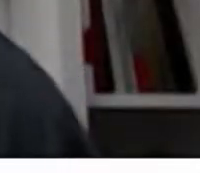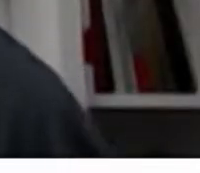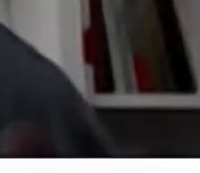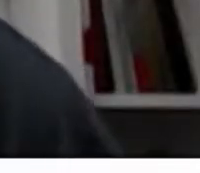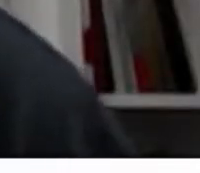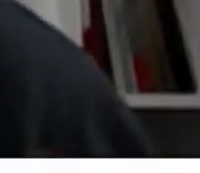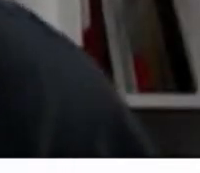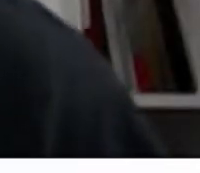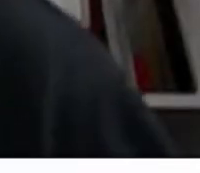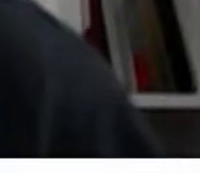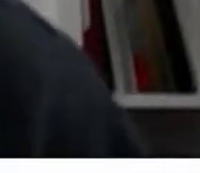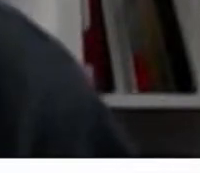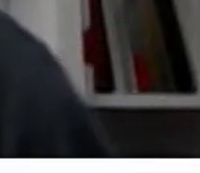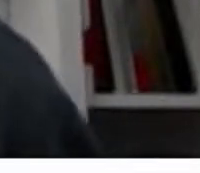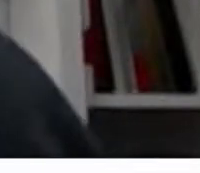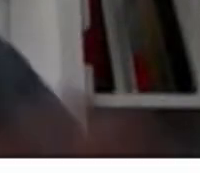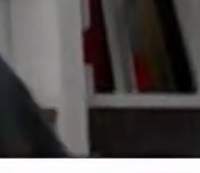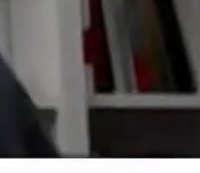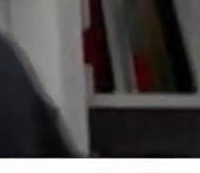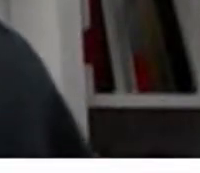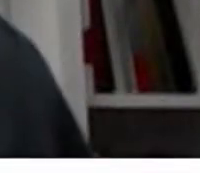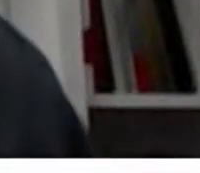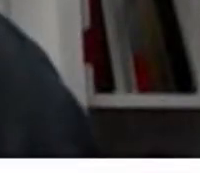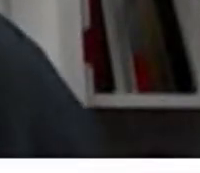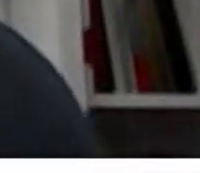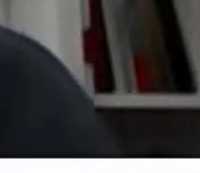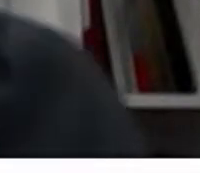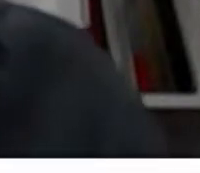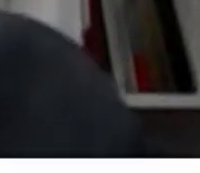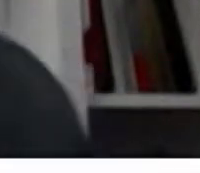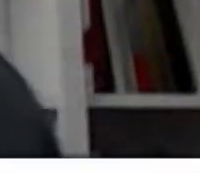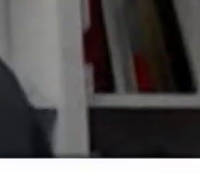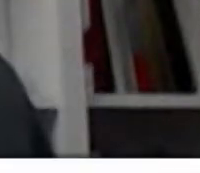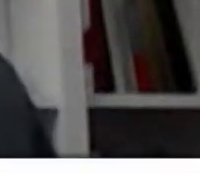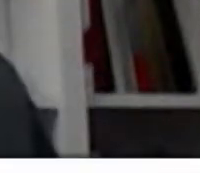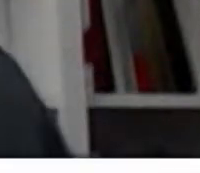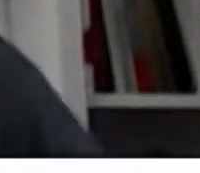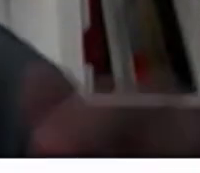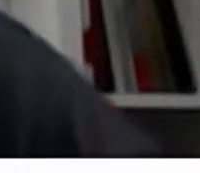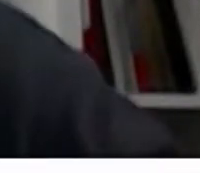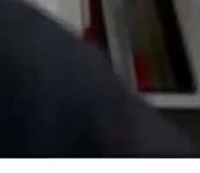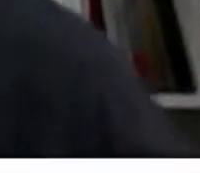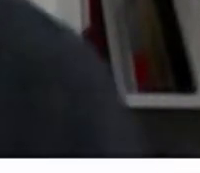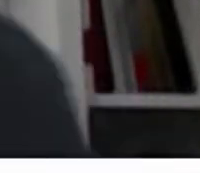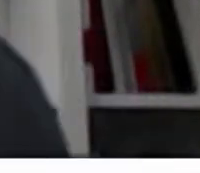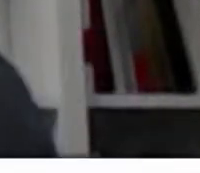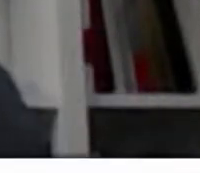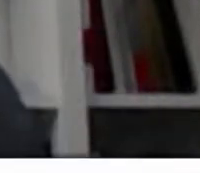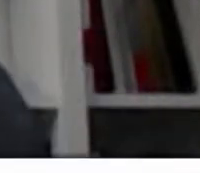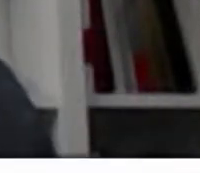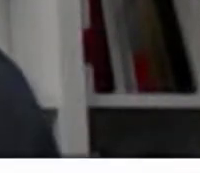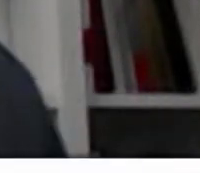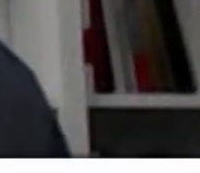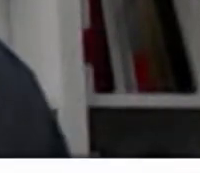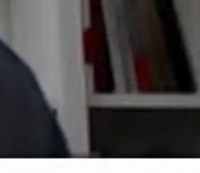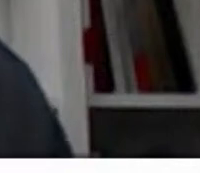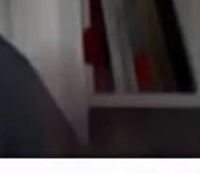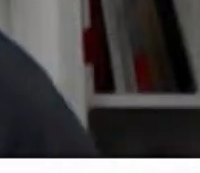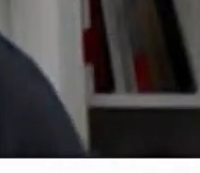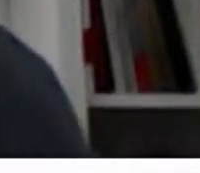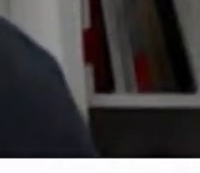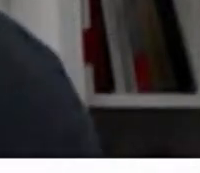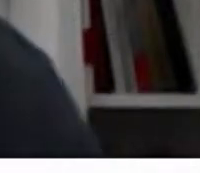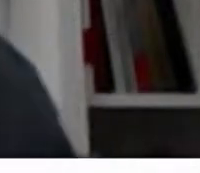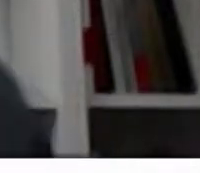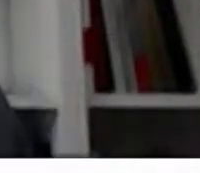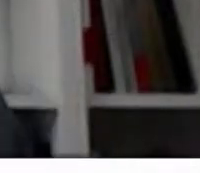sigue con la misma bicicleta financiera que se montó en el gobierno de Macri. Y eso no lo dice nadie. Entonces,